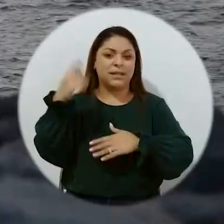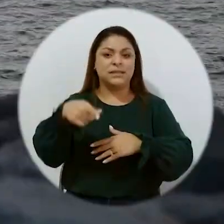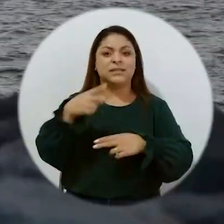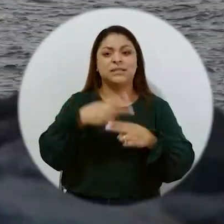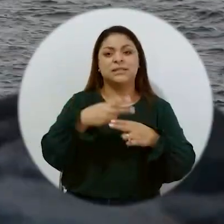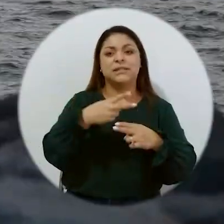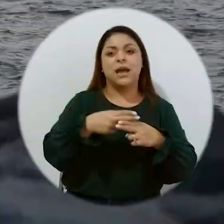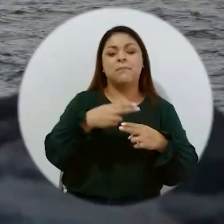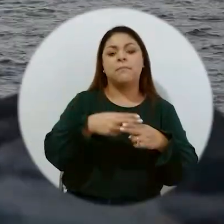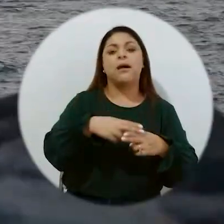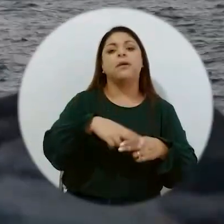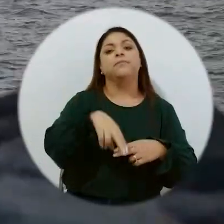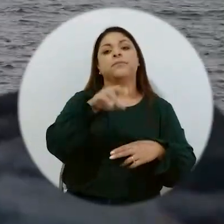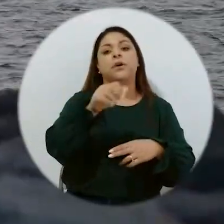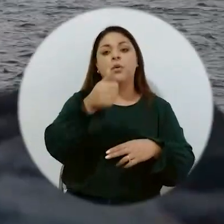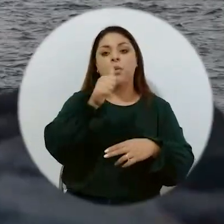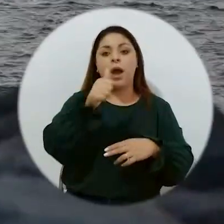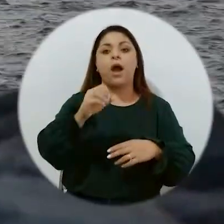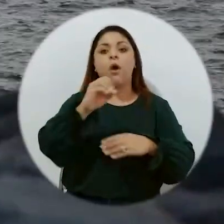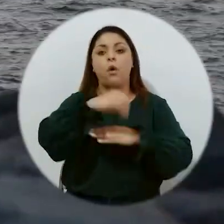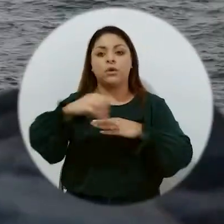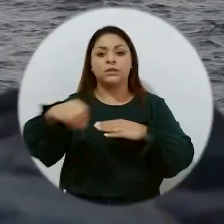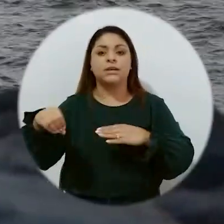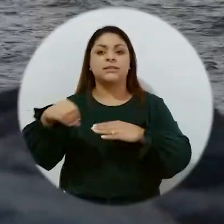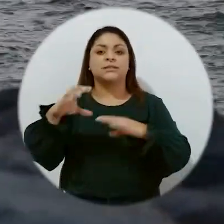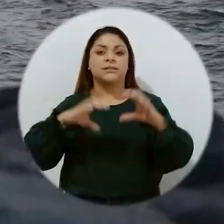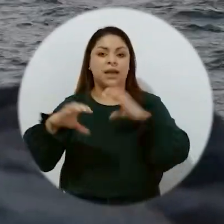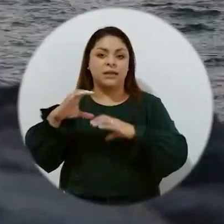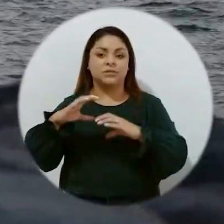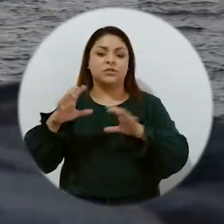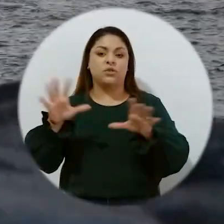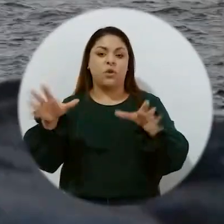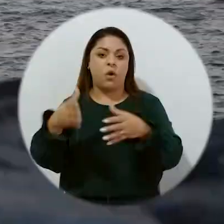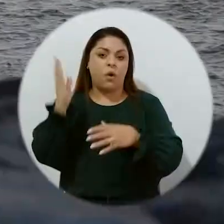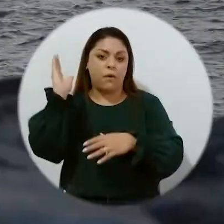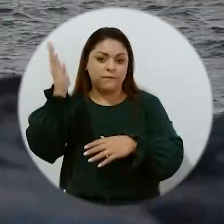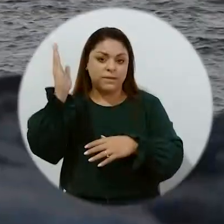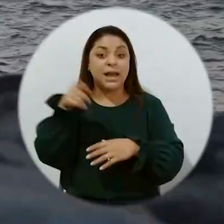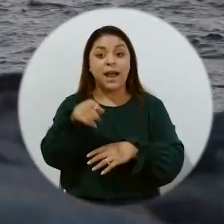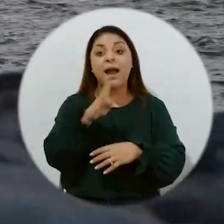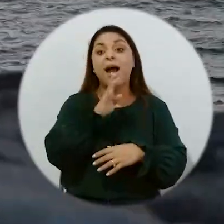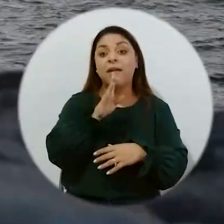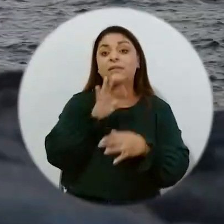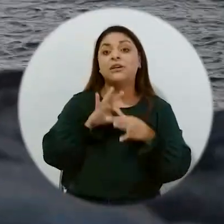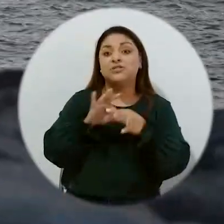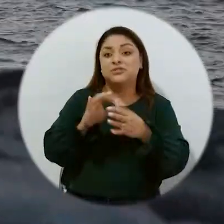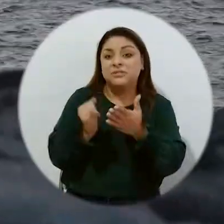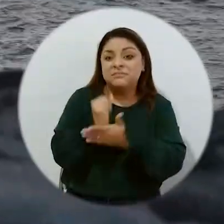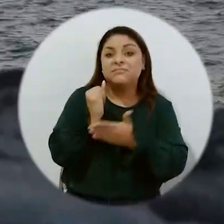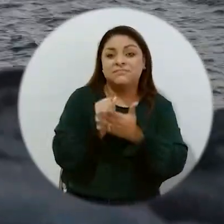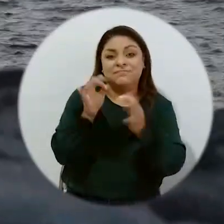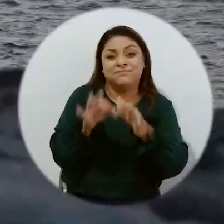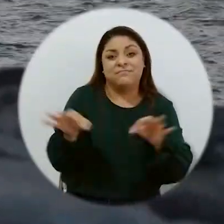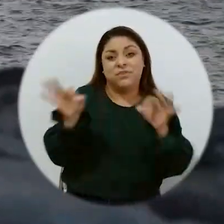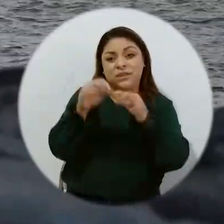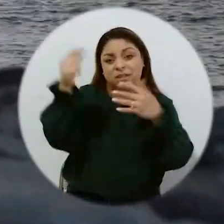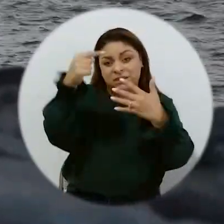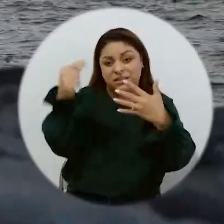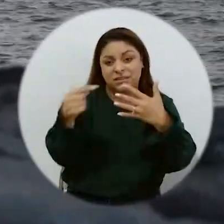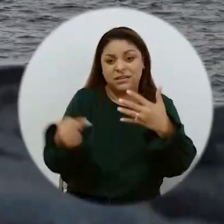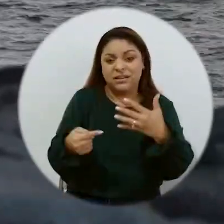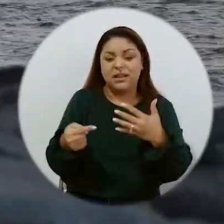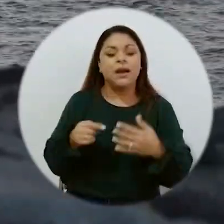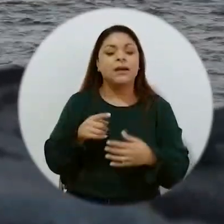el One Ocean Science Congress, que va a tocar una serie de tópicos importantes en investigación y